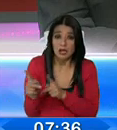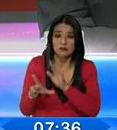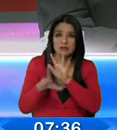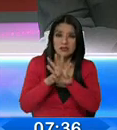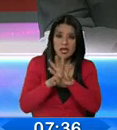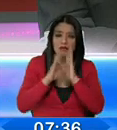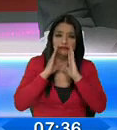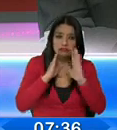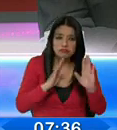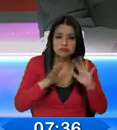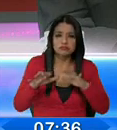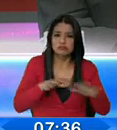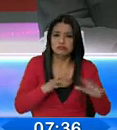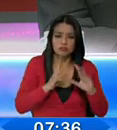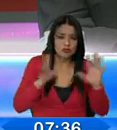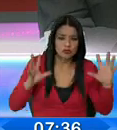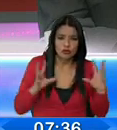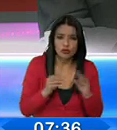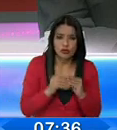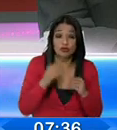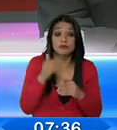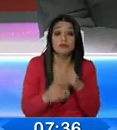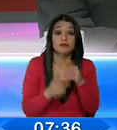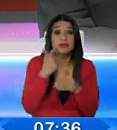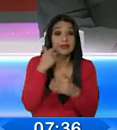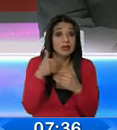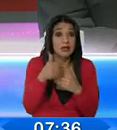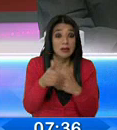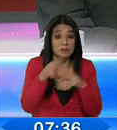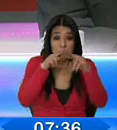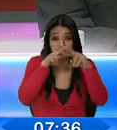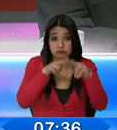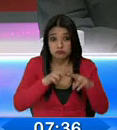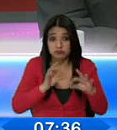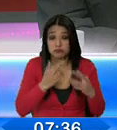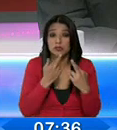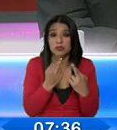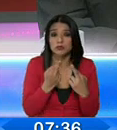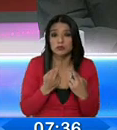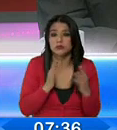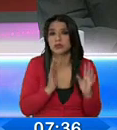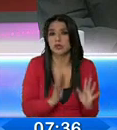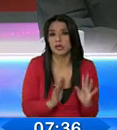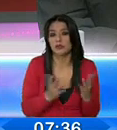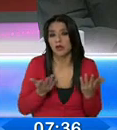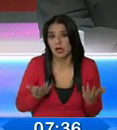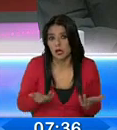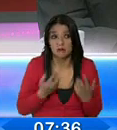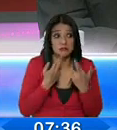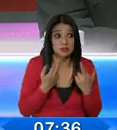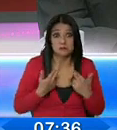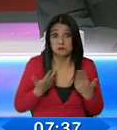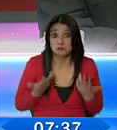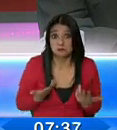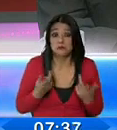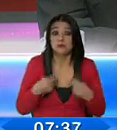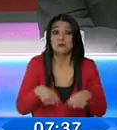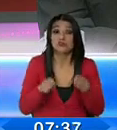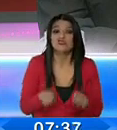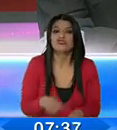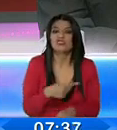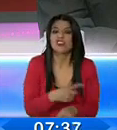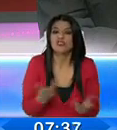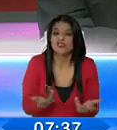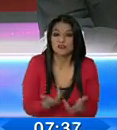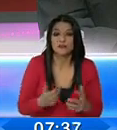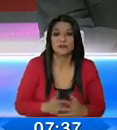públicas verificables en el tiempo y en sus resultados, se convierte, si es que no responde a esto, la contratación se convierte en un